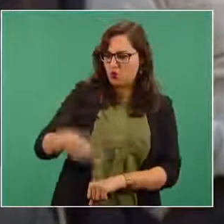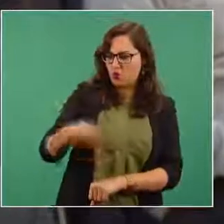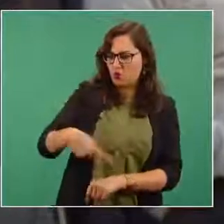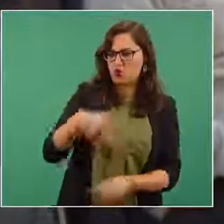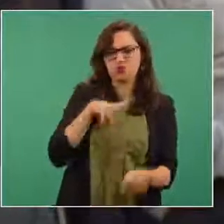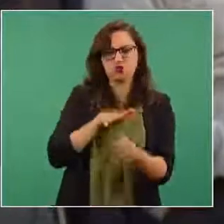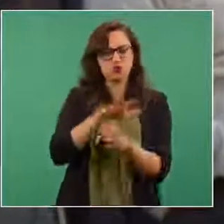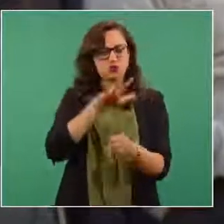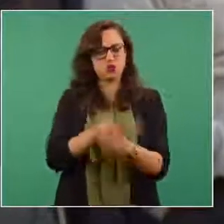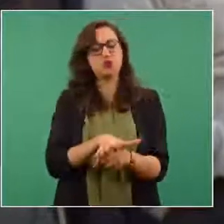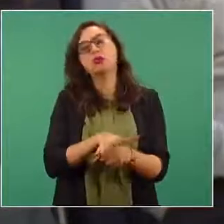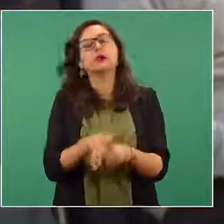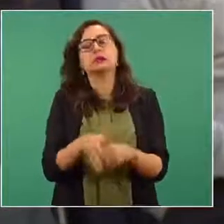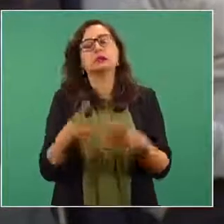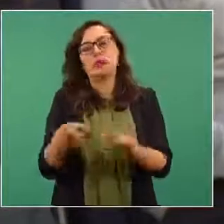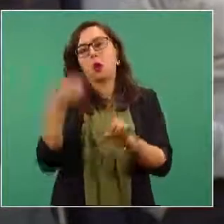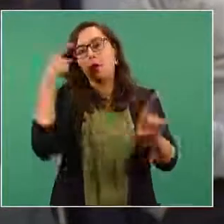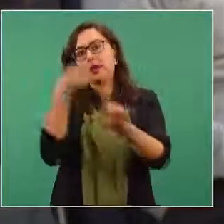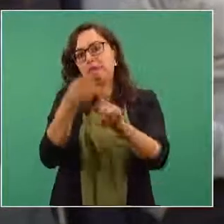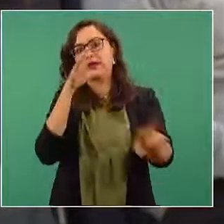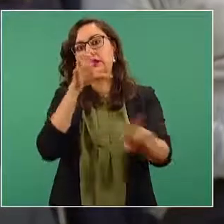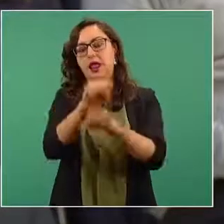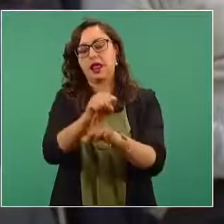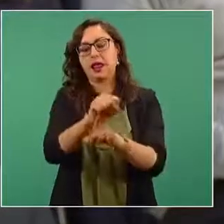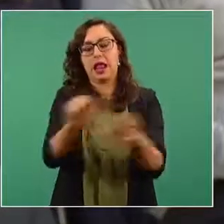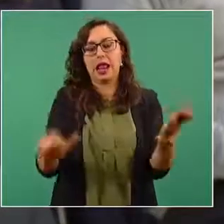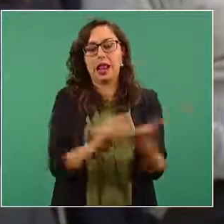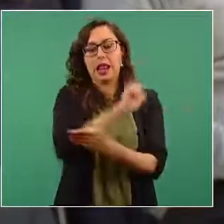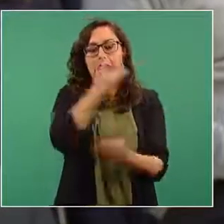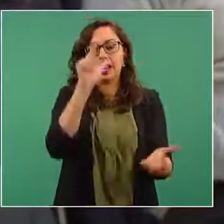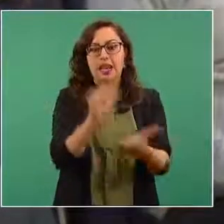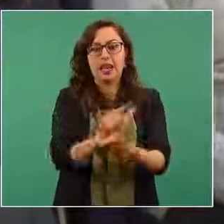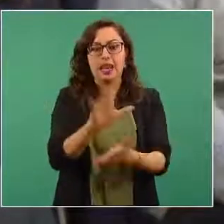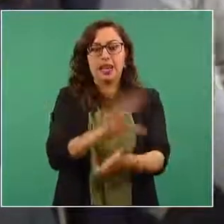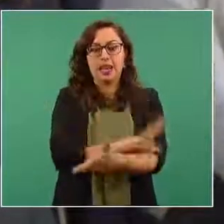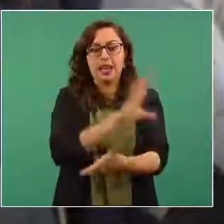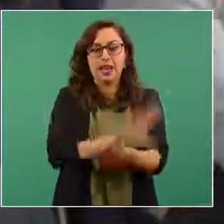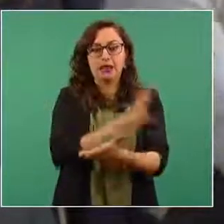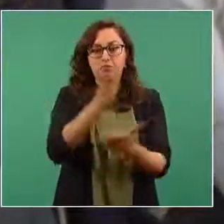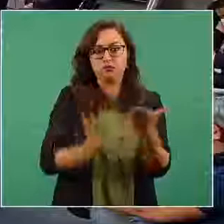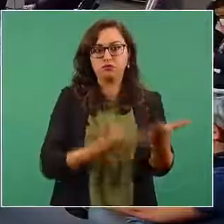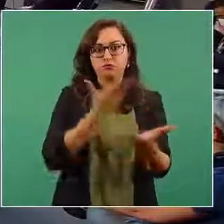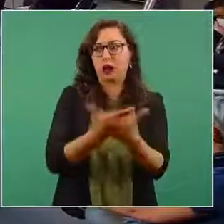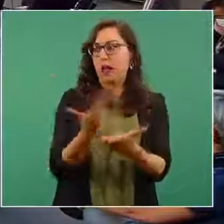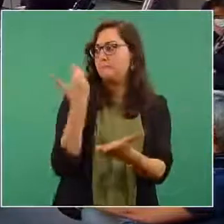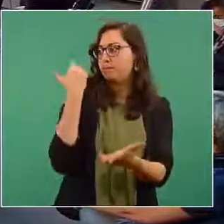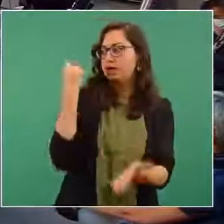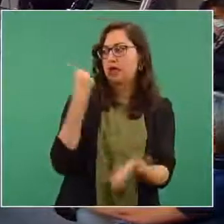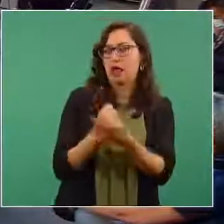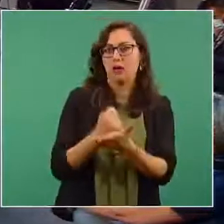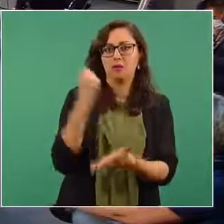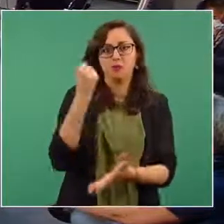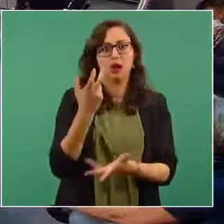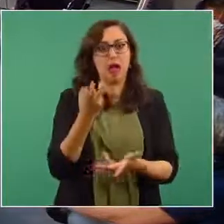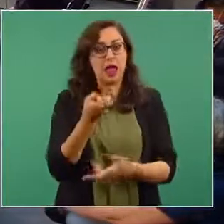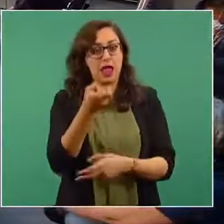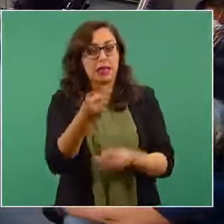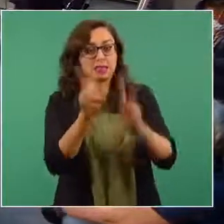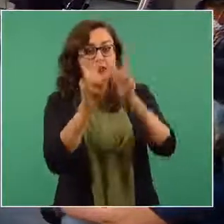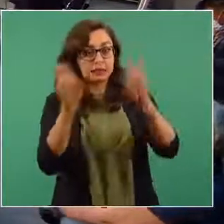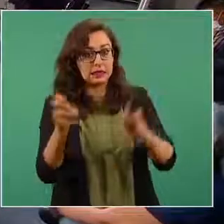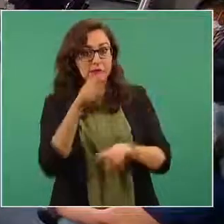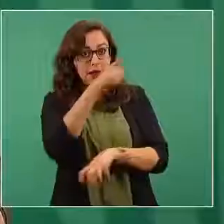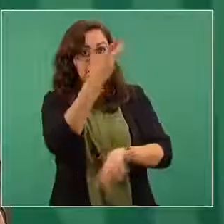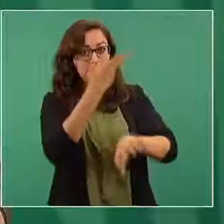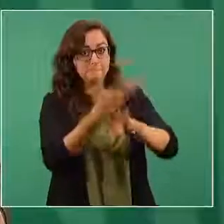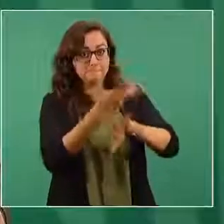la modificación que ya se aprobó para la ley de la industria eléctrica. ¿Se tocó el tema? No se trató ese